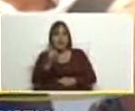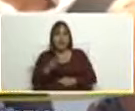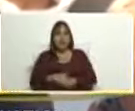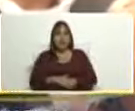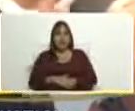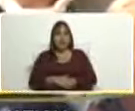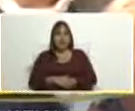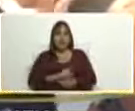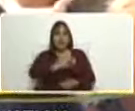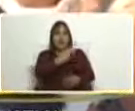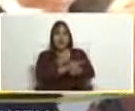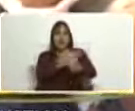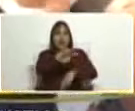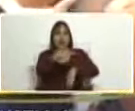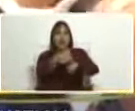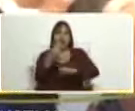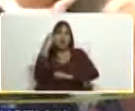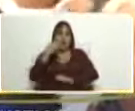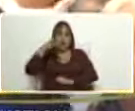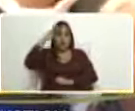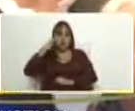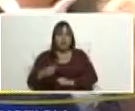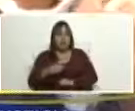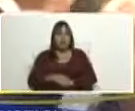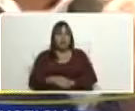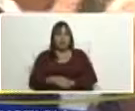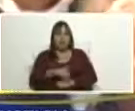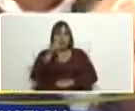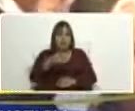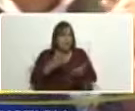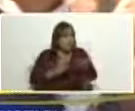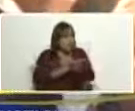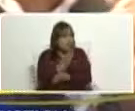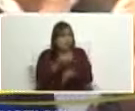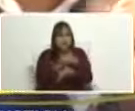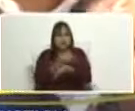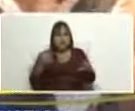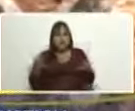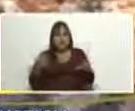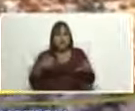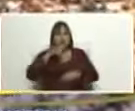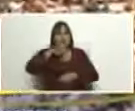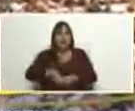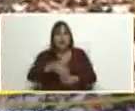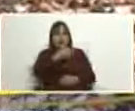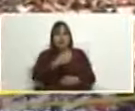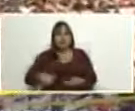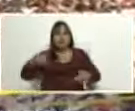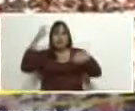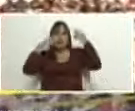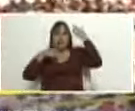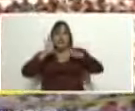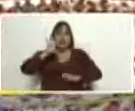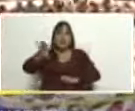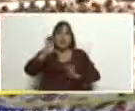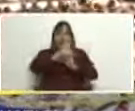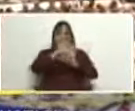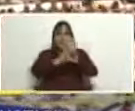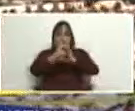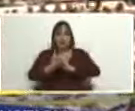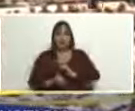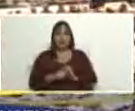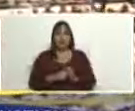Fuerza Armada Nacional Bolivariana y su lealtad absoluta al legado de Chávez y a la patria y a la Constitución.